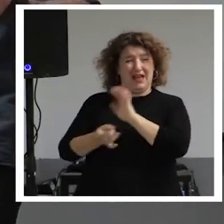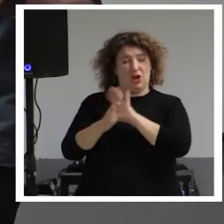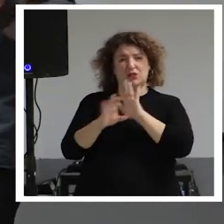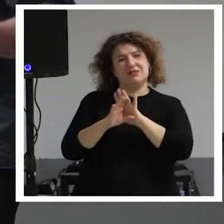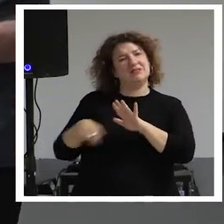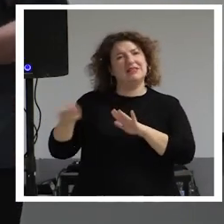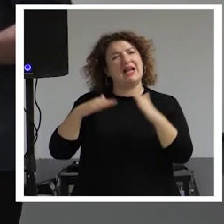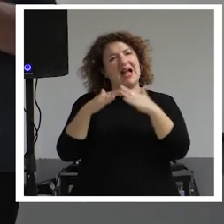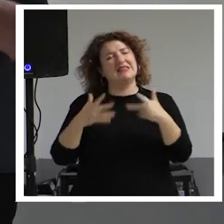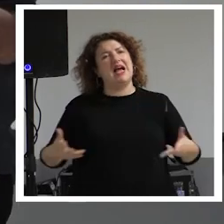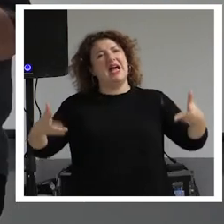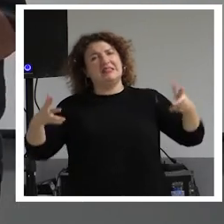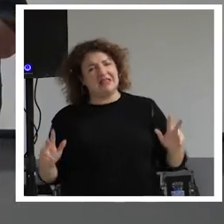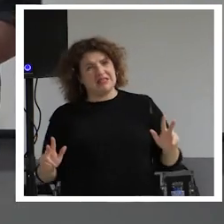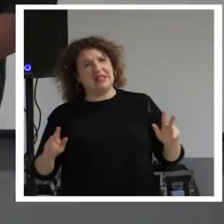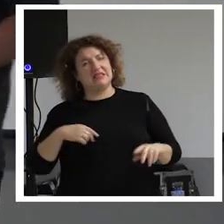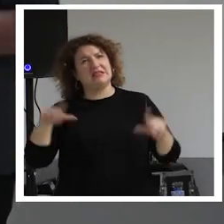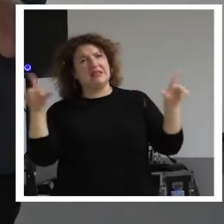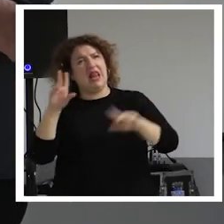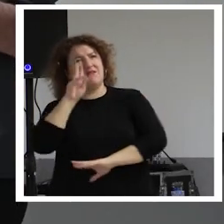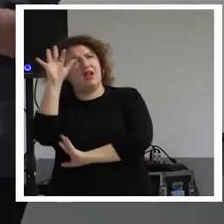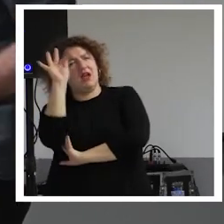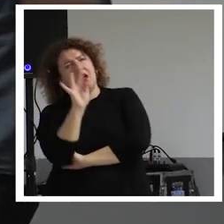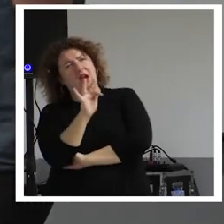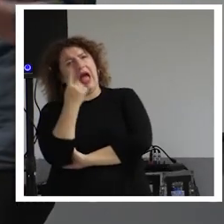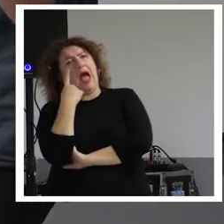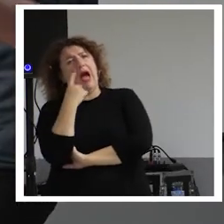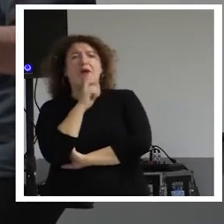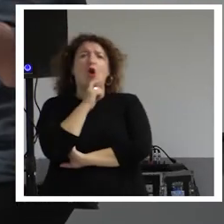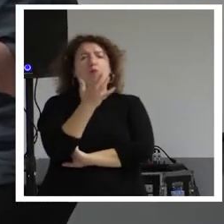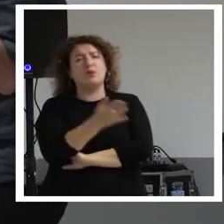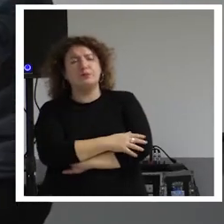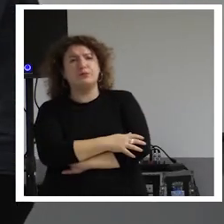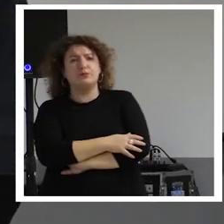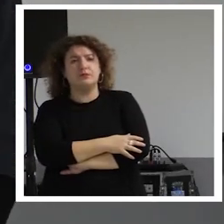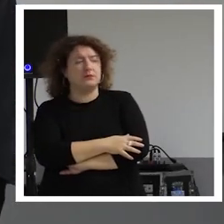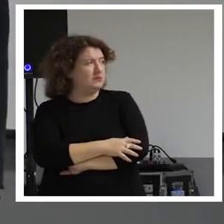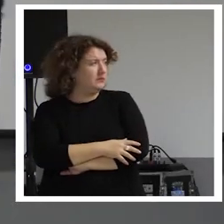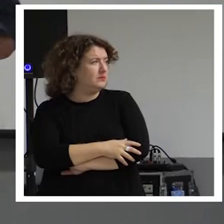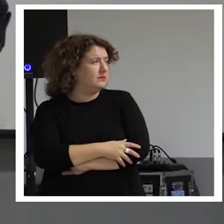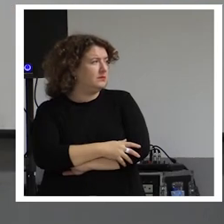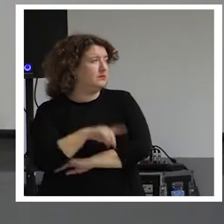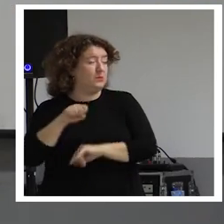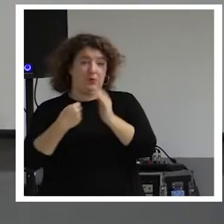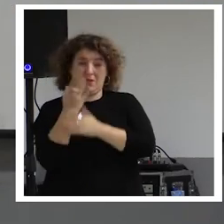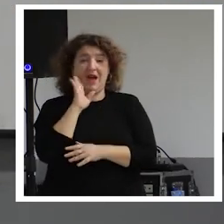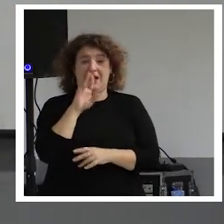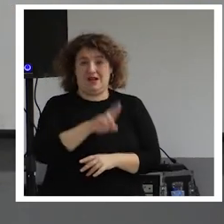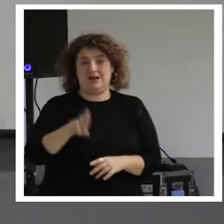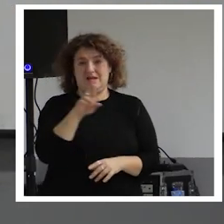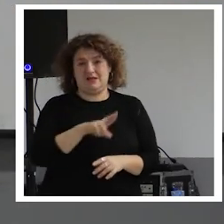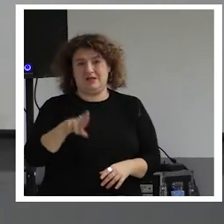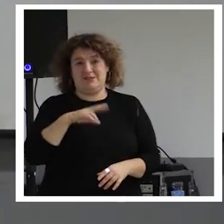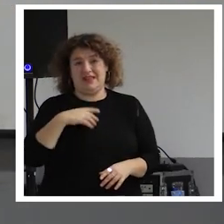marchas para ir a pero espérate me estás diciendo que el único rol que le vamos a entregar al pueblo en el proceso Constituyente es